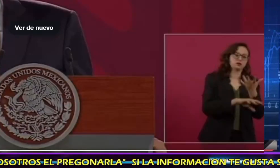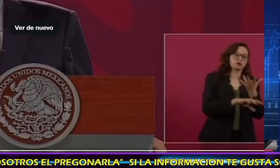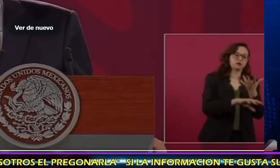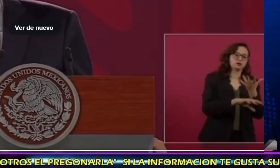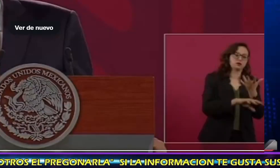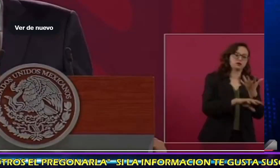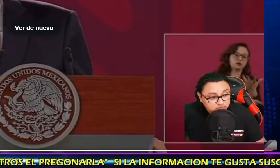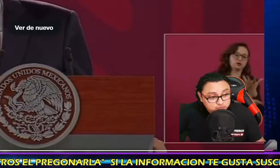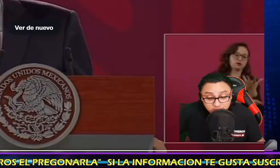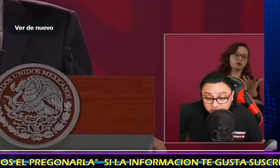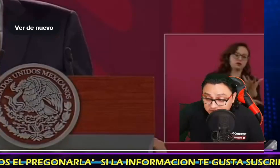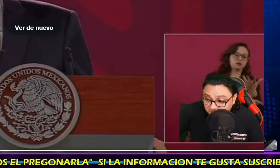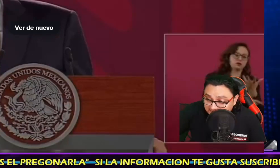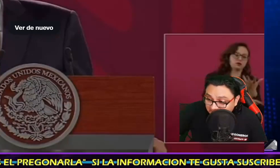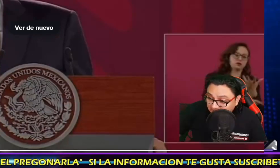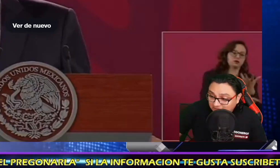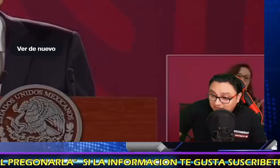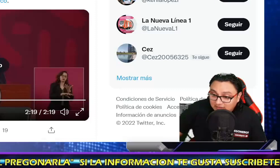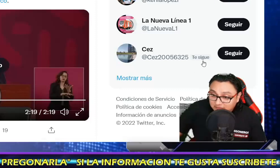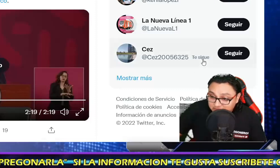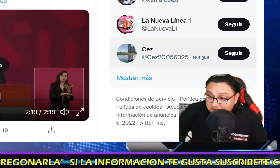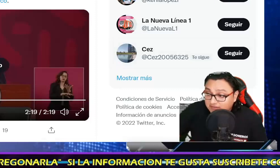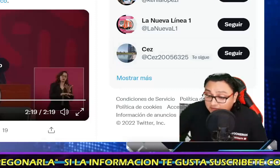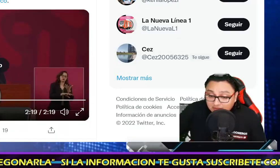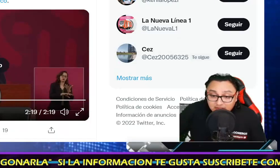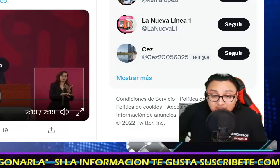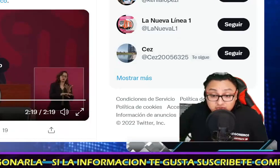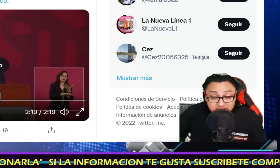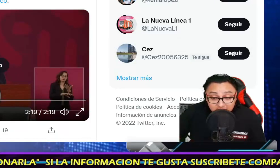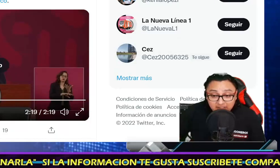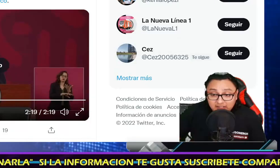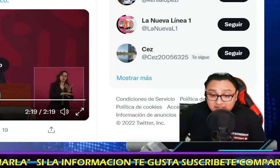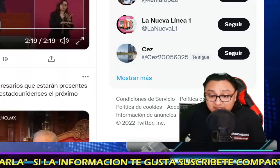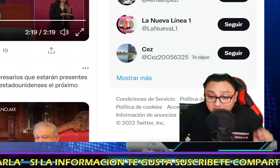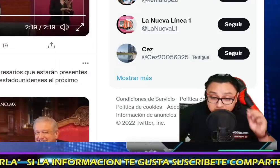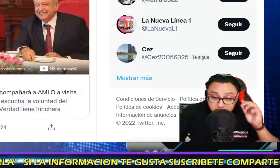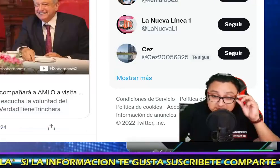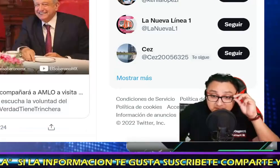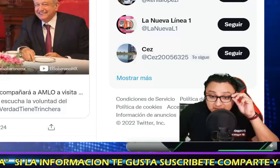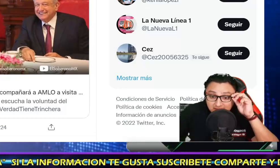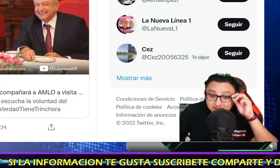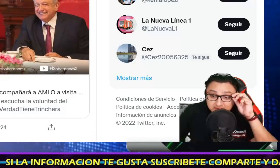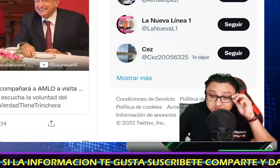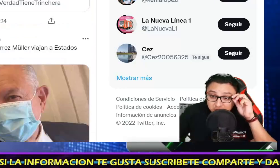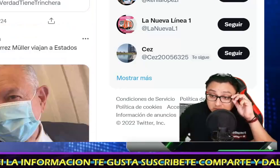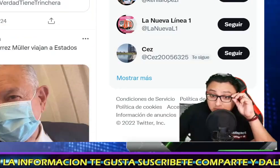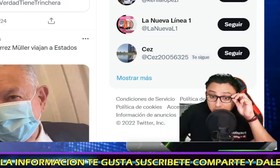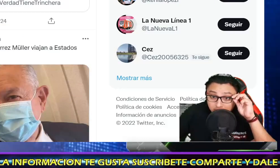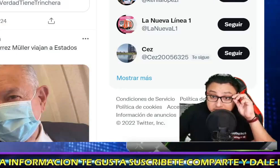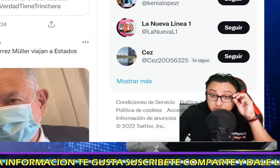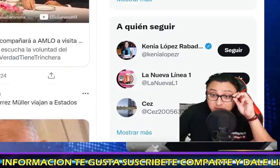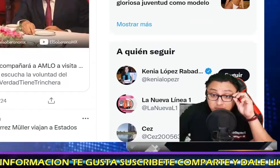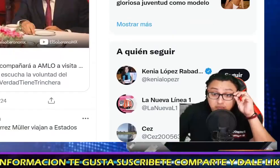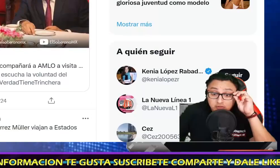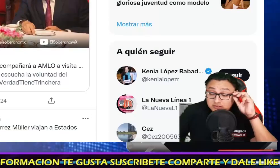Ahí lo tiene, mis estimados pregoneros, bastante, pues sí, considerable la agenda de nuestro presidente Andrés Manuel